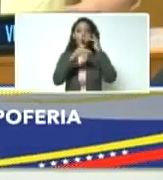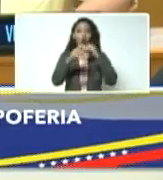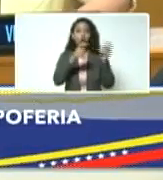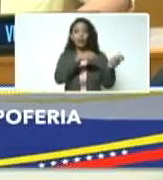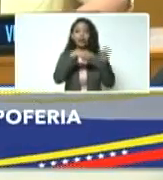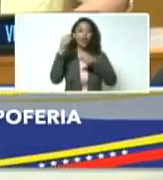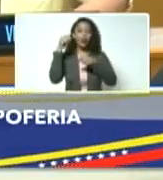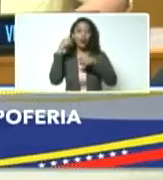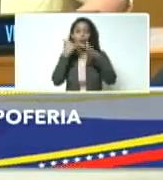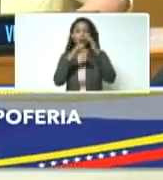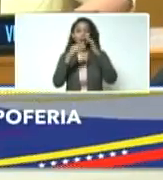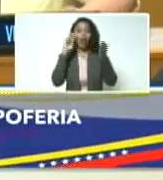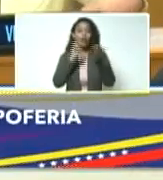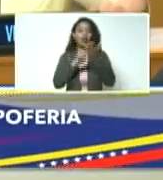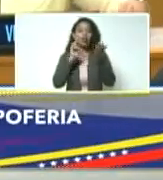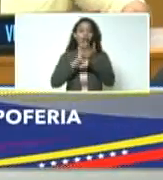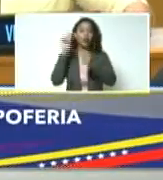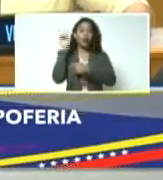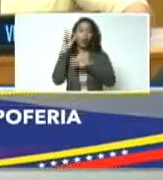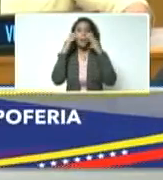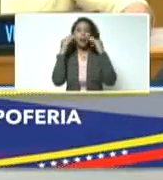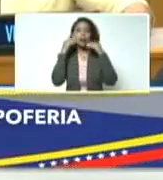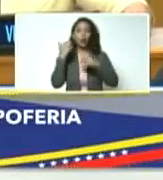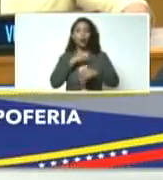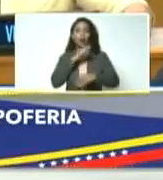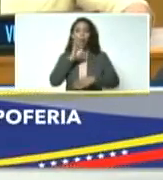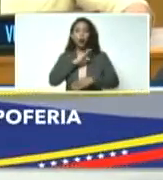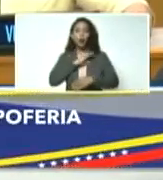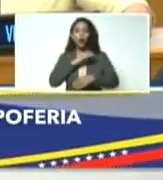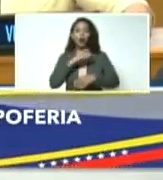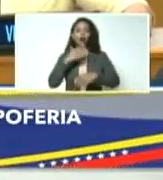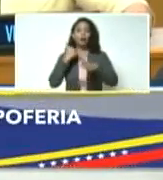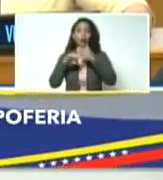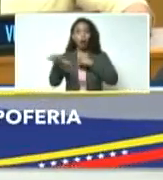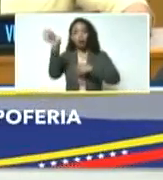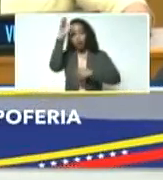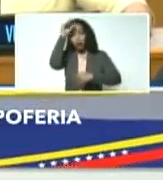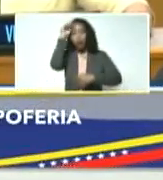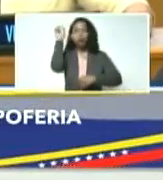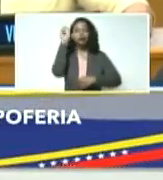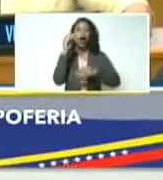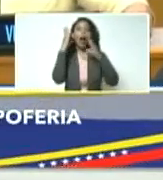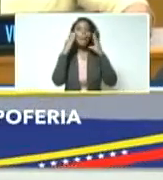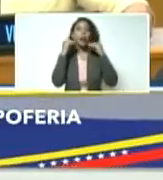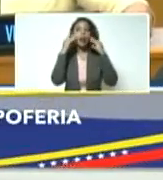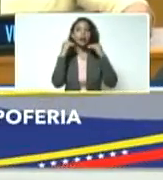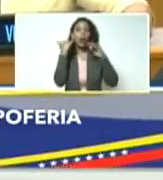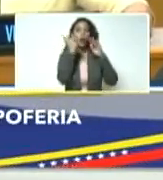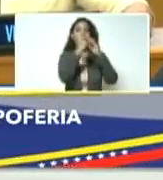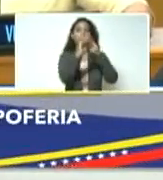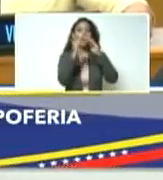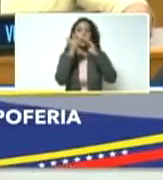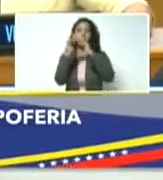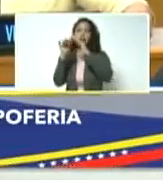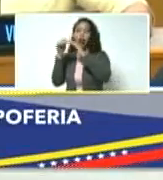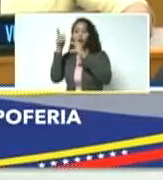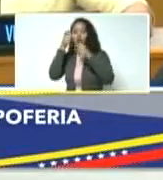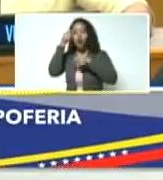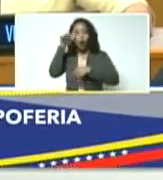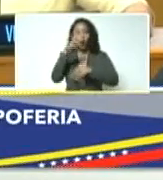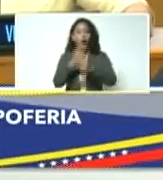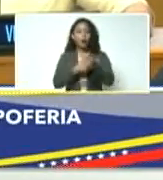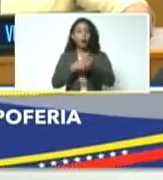de Venezuela, de las experiencias nuestras, y van aprendiendo también las experiencias y los mensajes de los pueblos hermanos